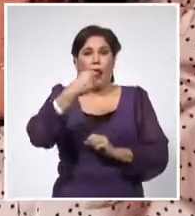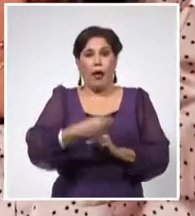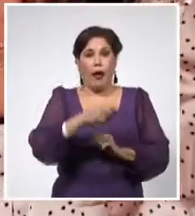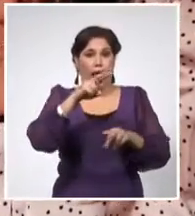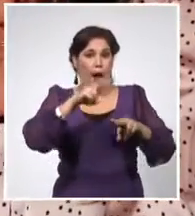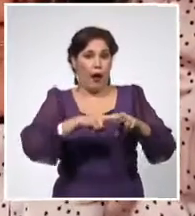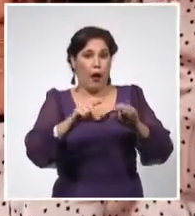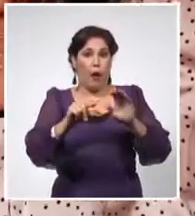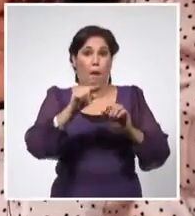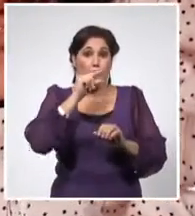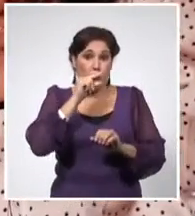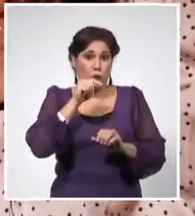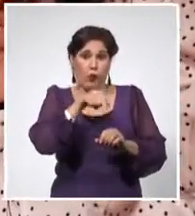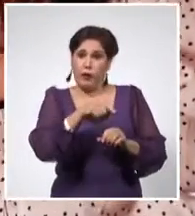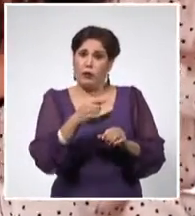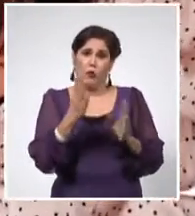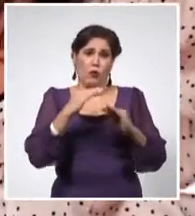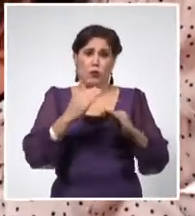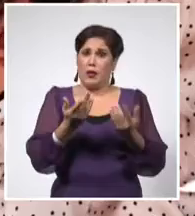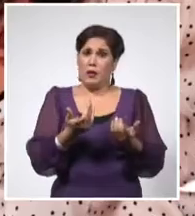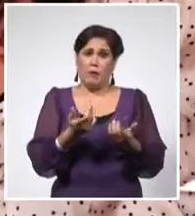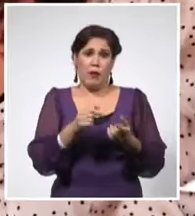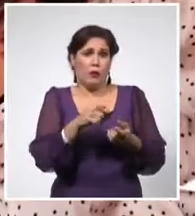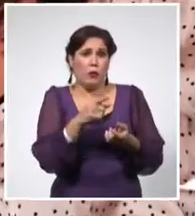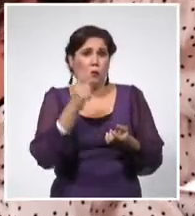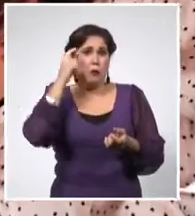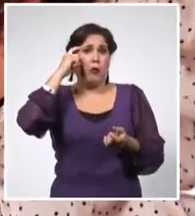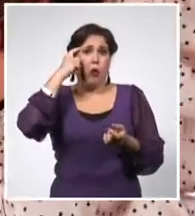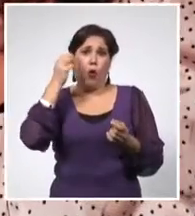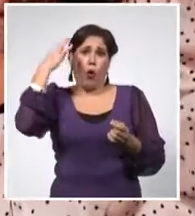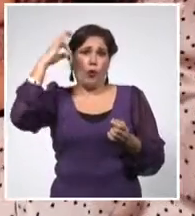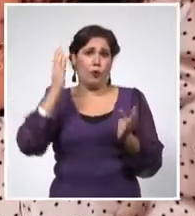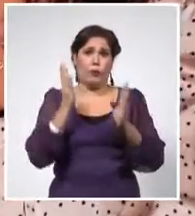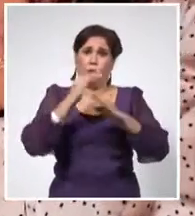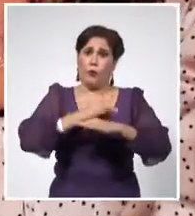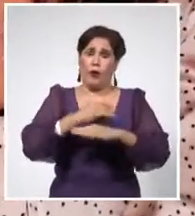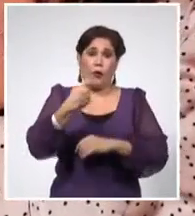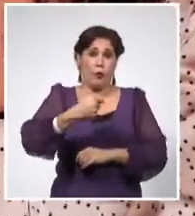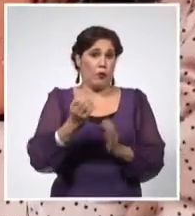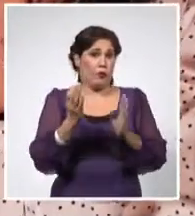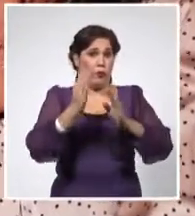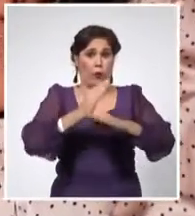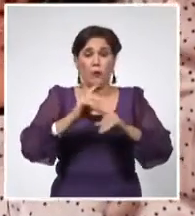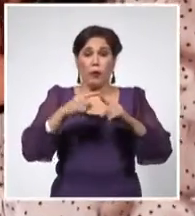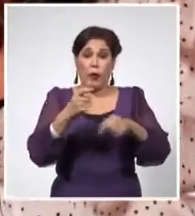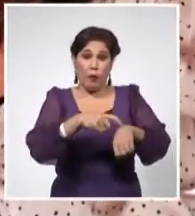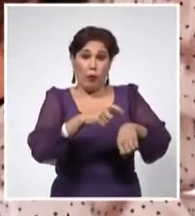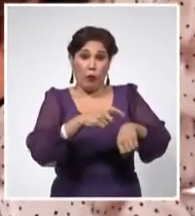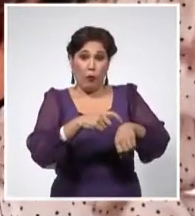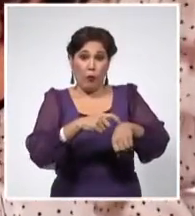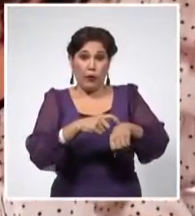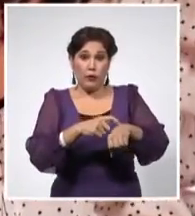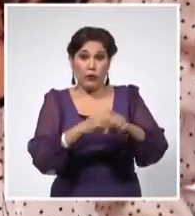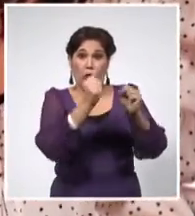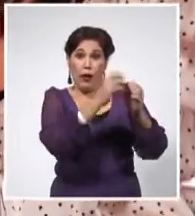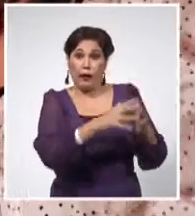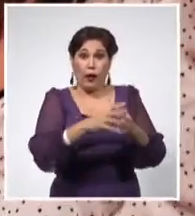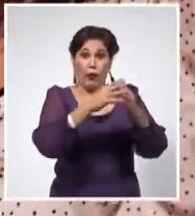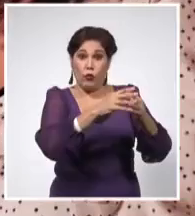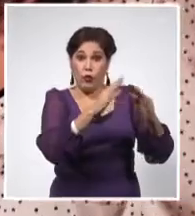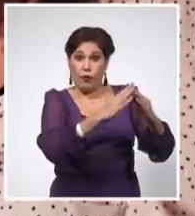en algo que es verdaderamente un sinsentido dentro del punto de vista jurídico, porque en aquel momento esas personas no eran ciudadanos